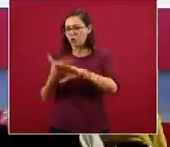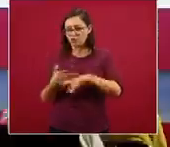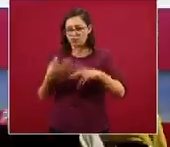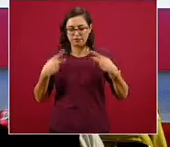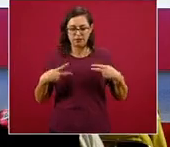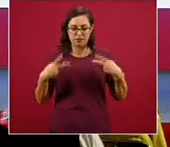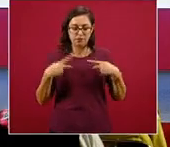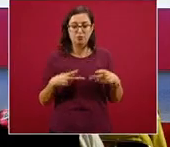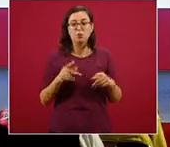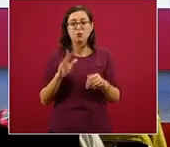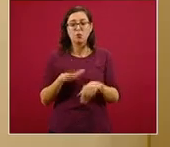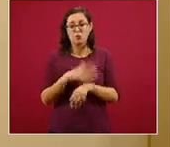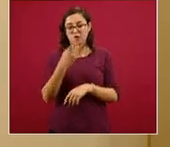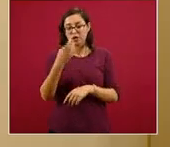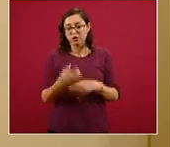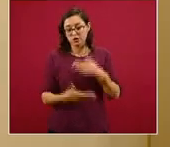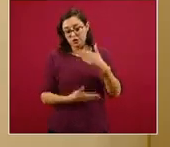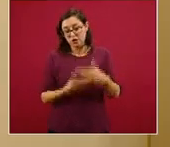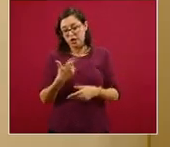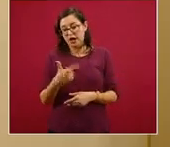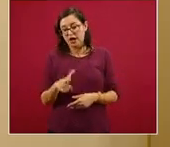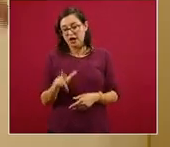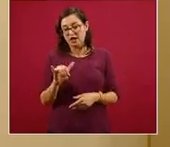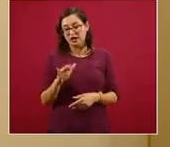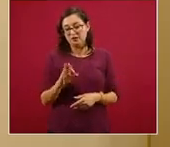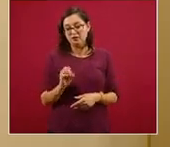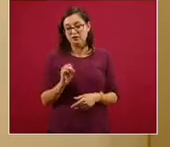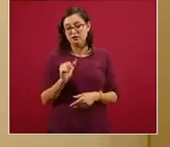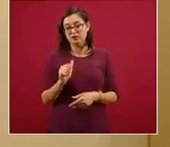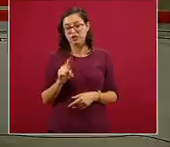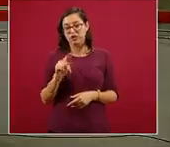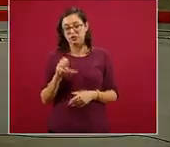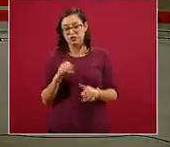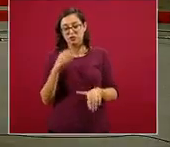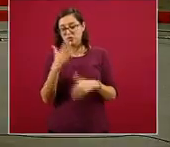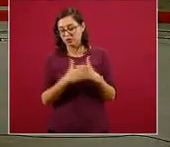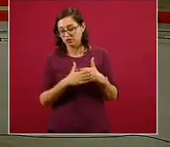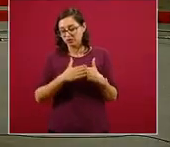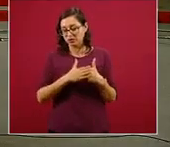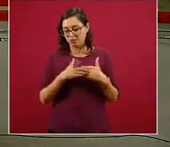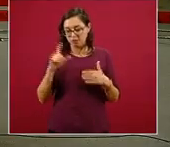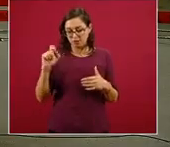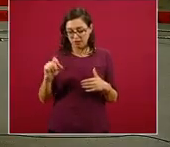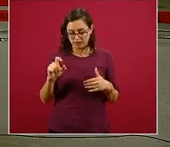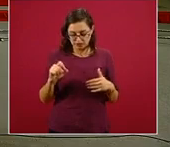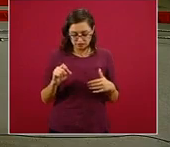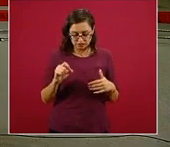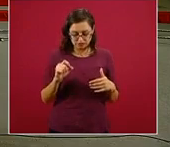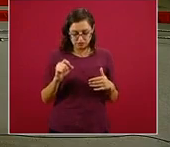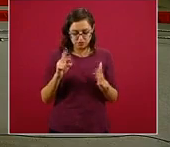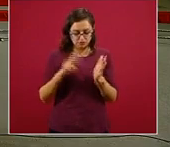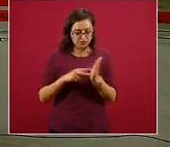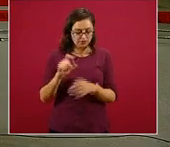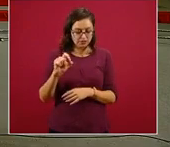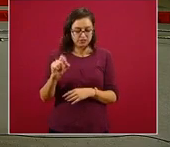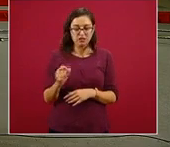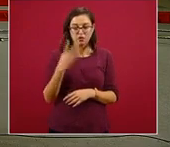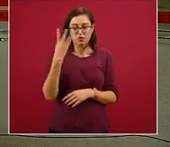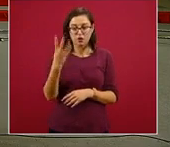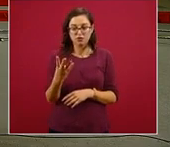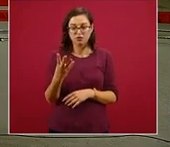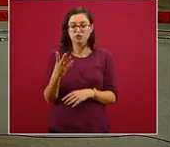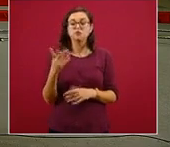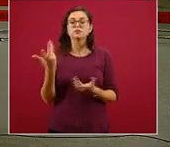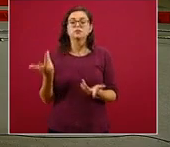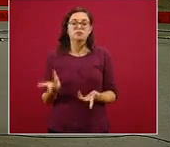eliminación de glifosato, el uso del glifosato en México para el 2024. Adelante. Y para la sociedad, los